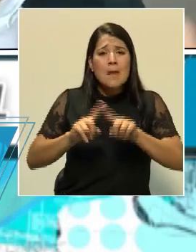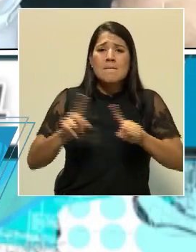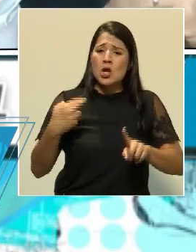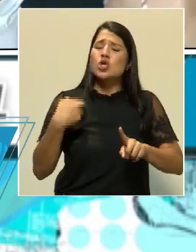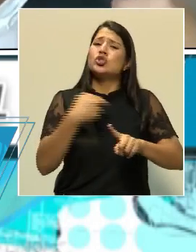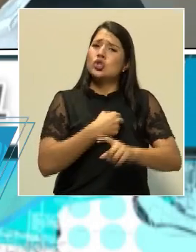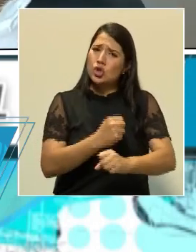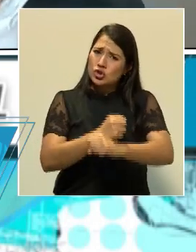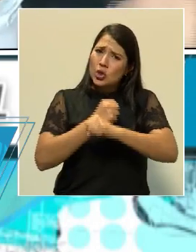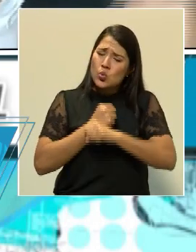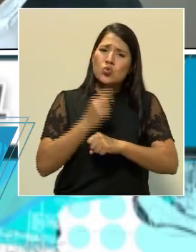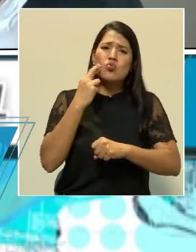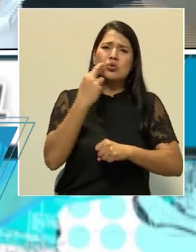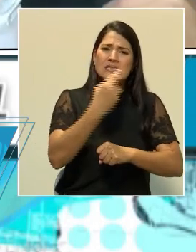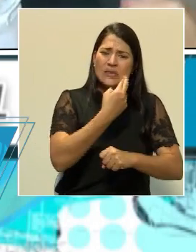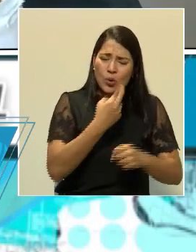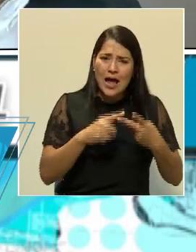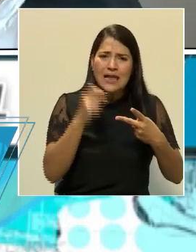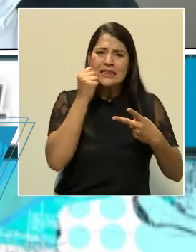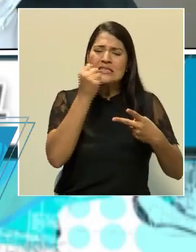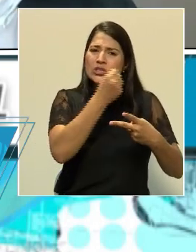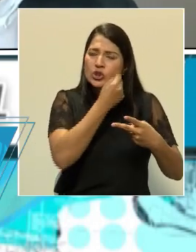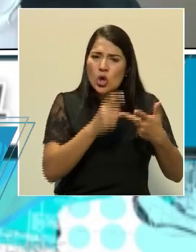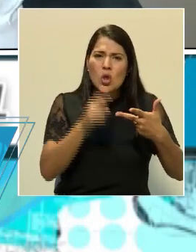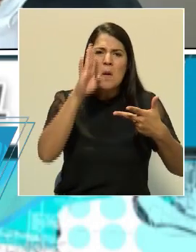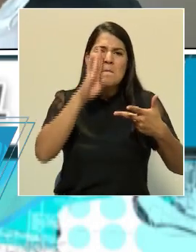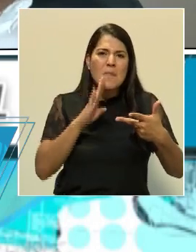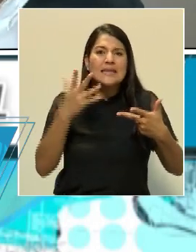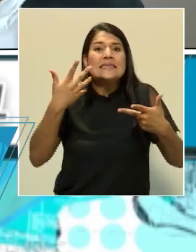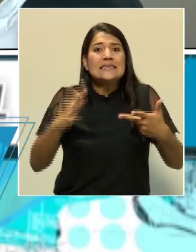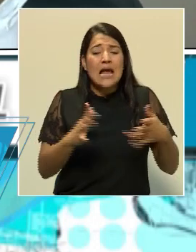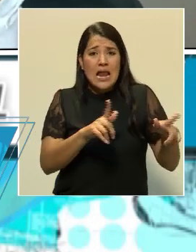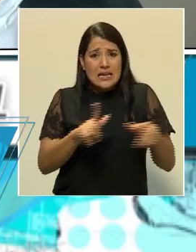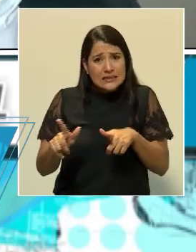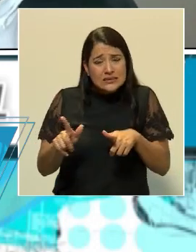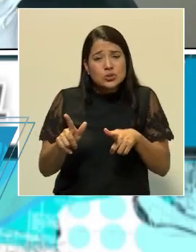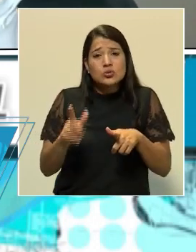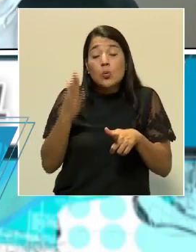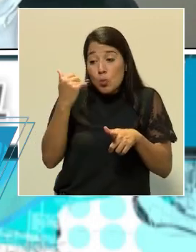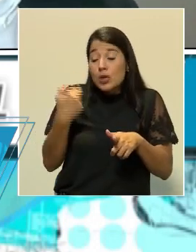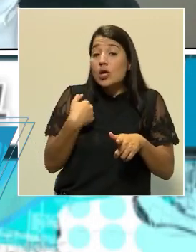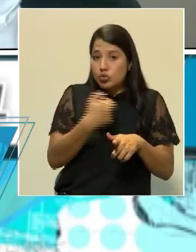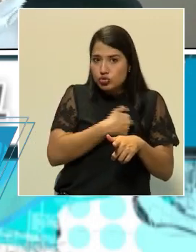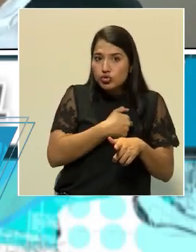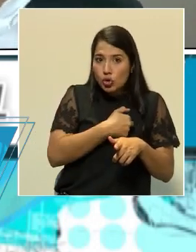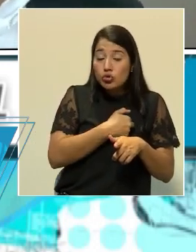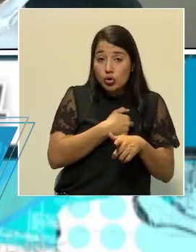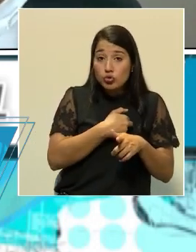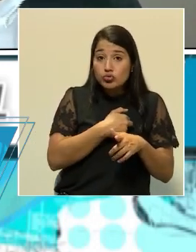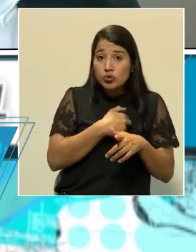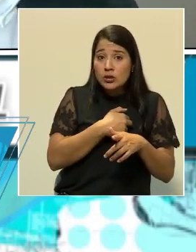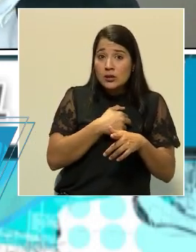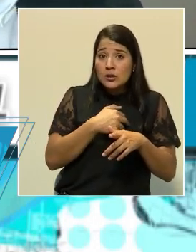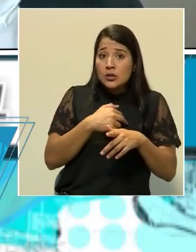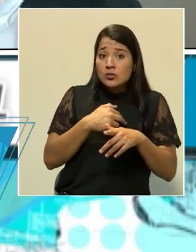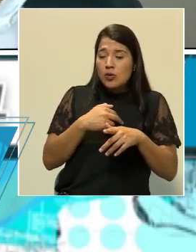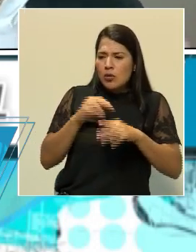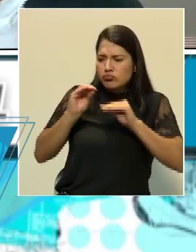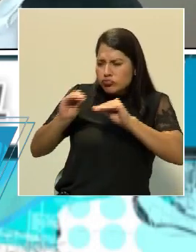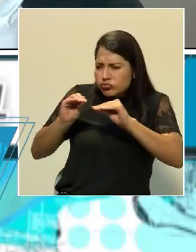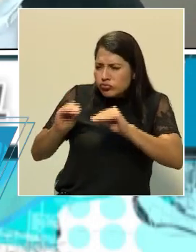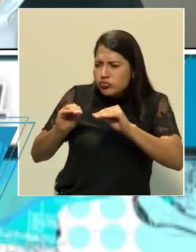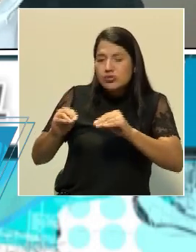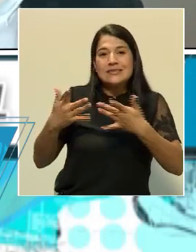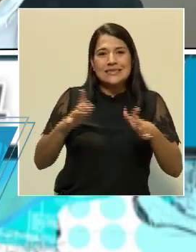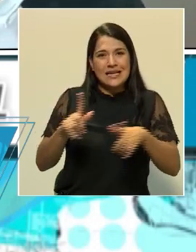nuestras sodas y nuestros bares están preparados, porque los hemos preparado en CACORE para esta apertura y que no nos